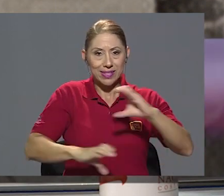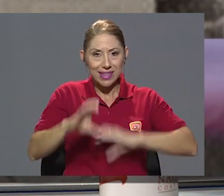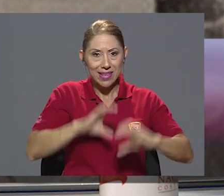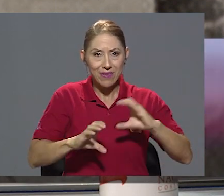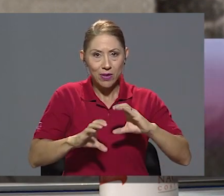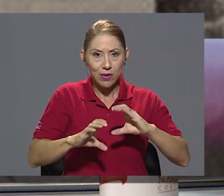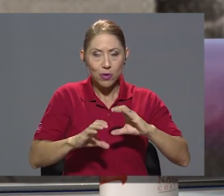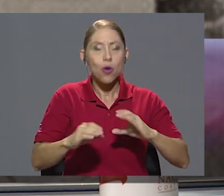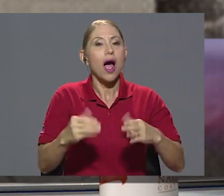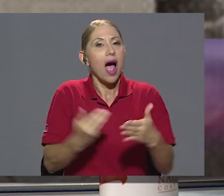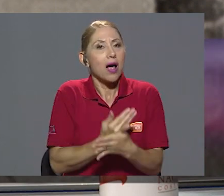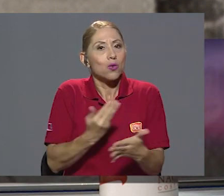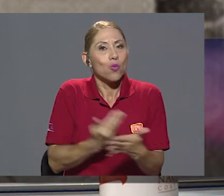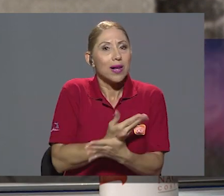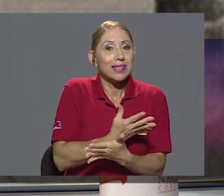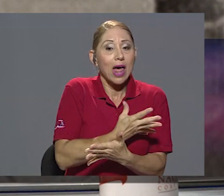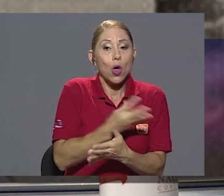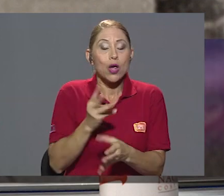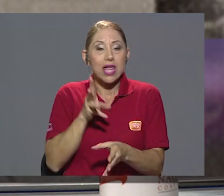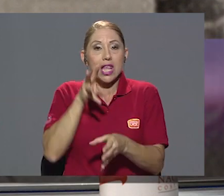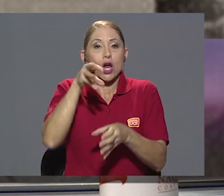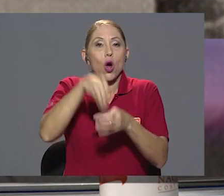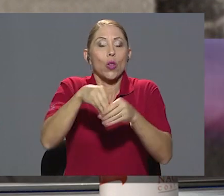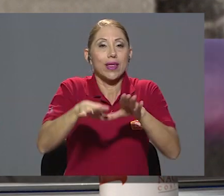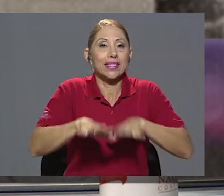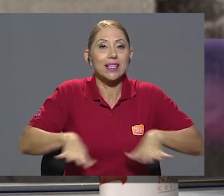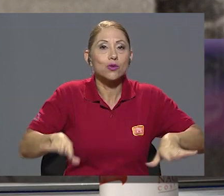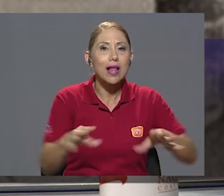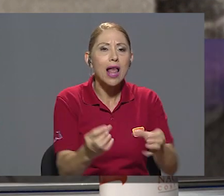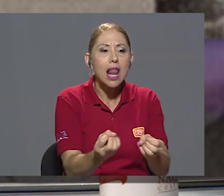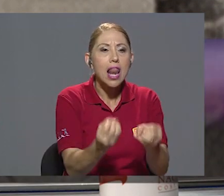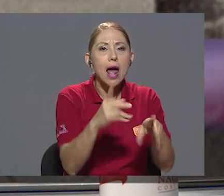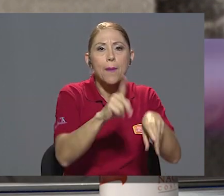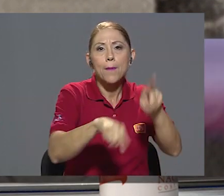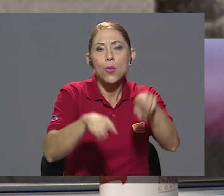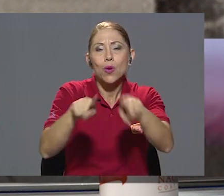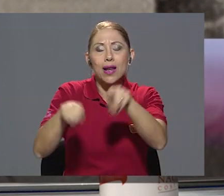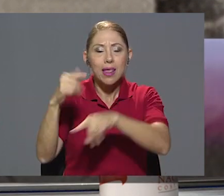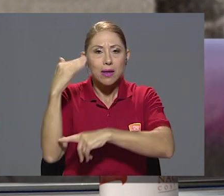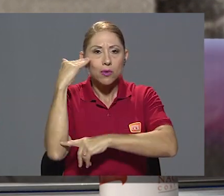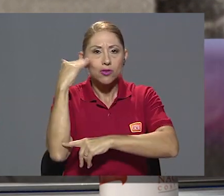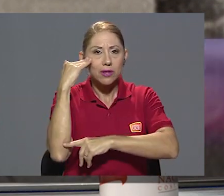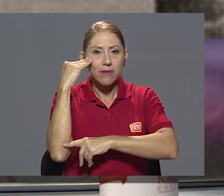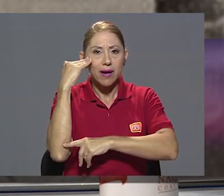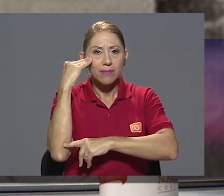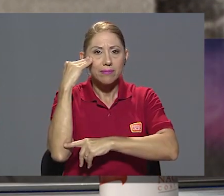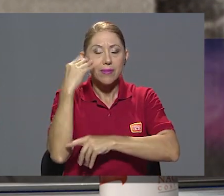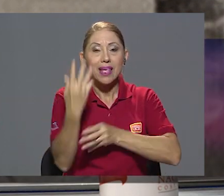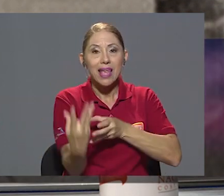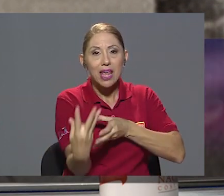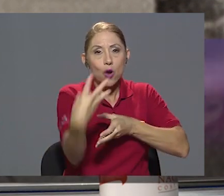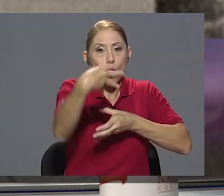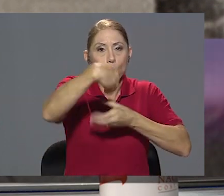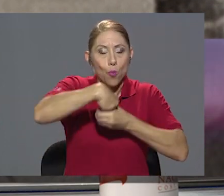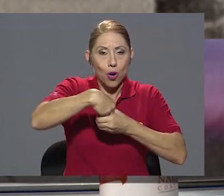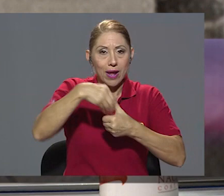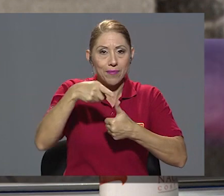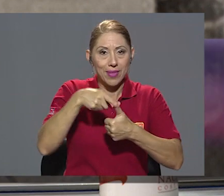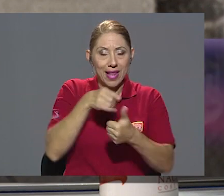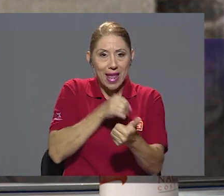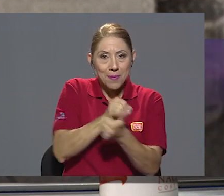científico, actualizado y contextualizado en la pluralidad cognitiva, que incorpora